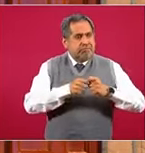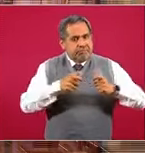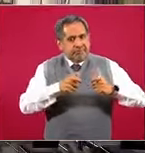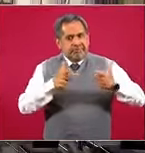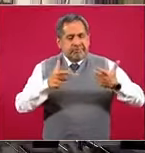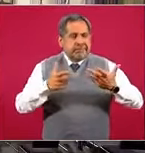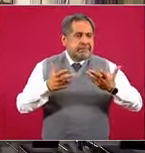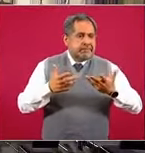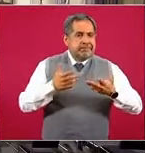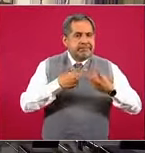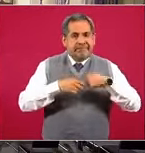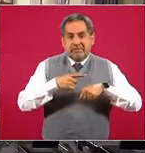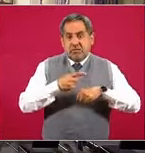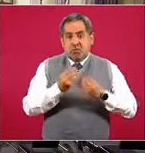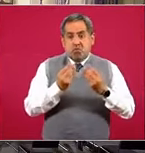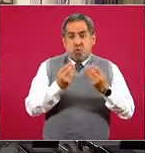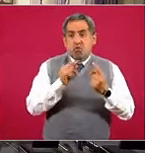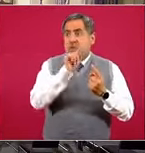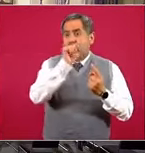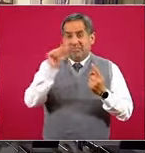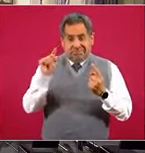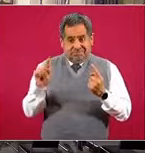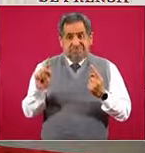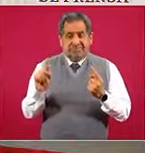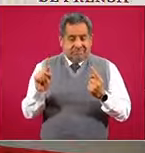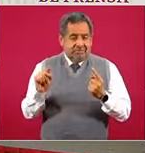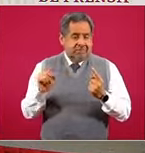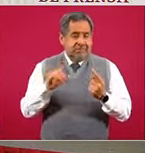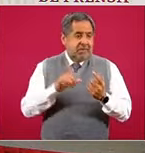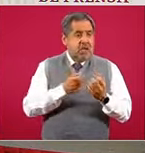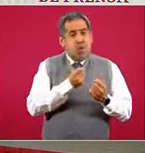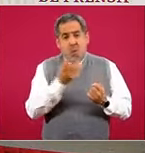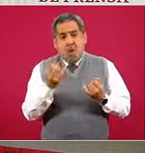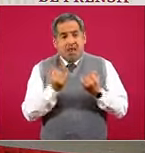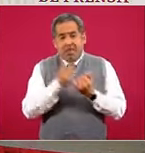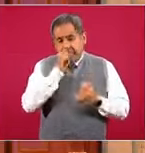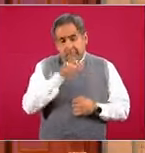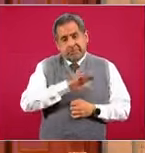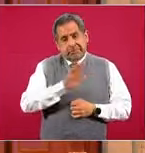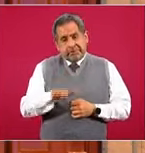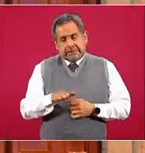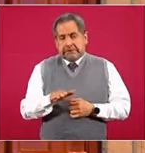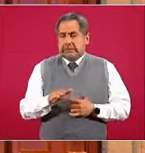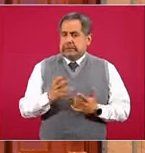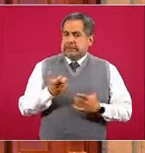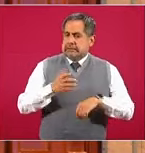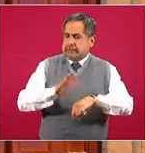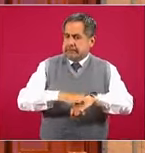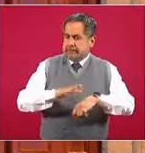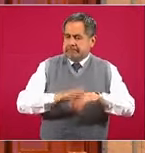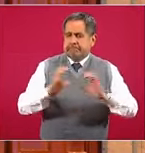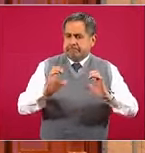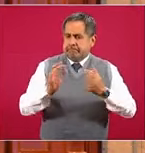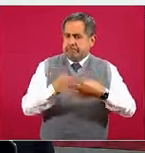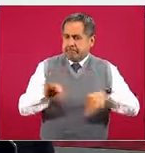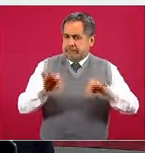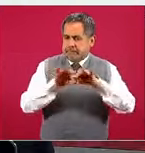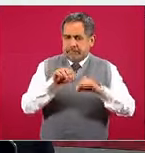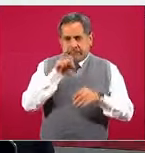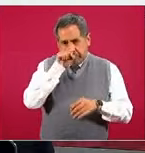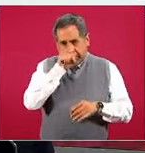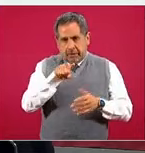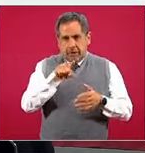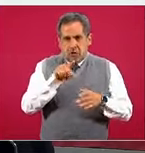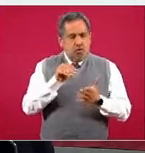comportamientos de actividad epidémica importante, tanto en casos como defunciones. Por lo tanto, importante todavía seguir y continuar por los siguientes